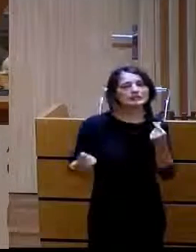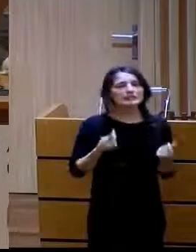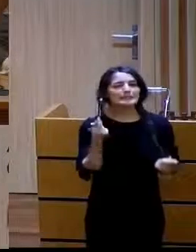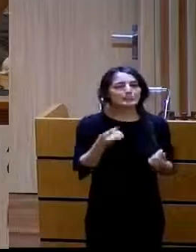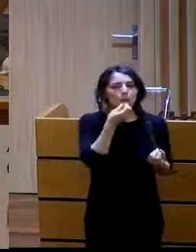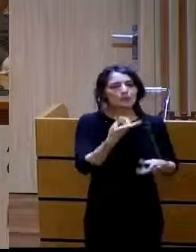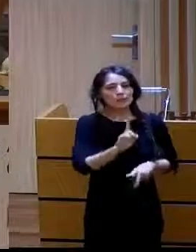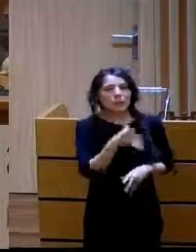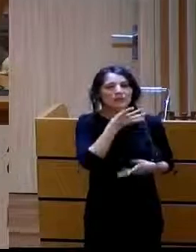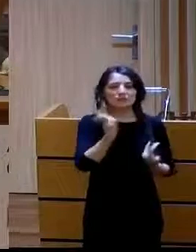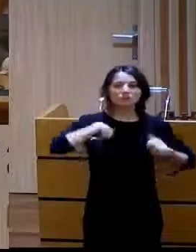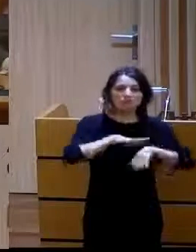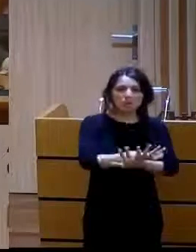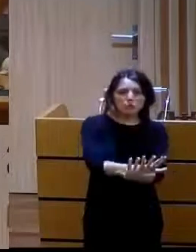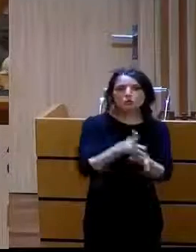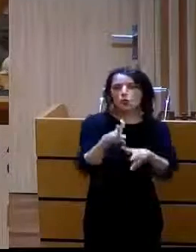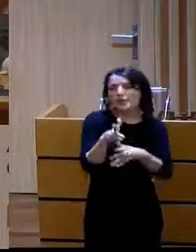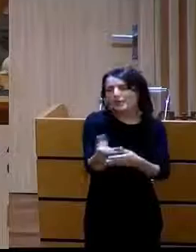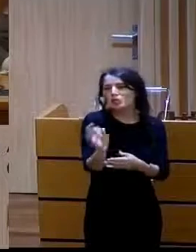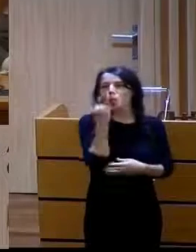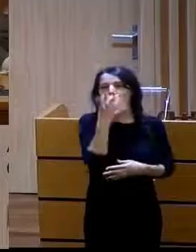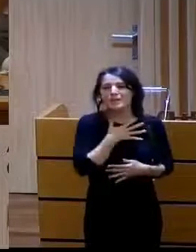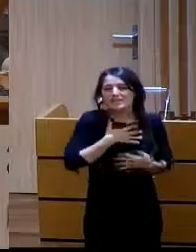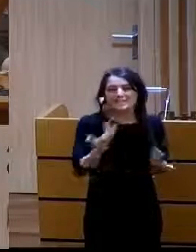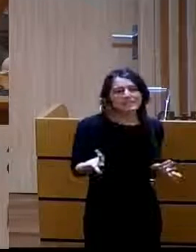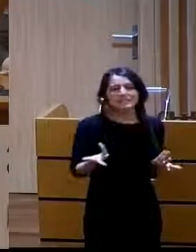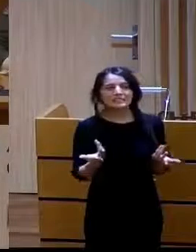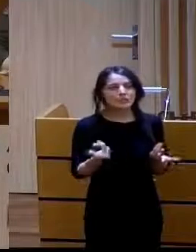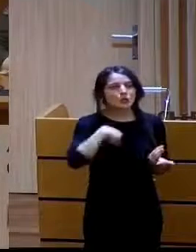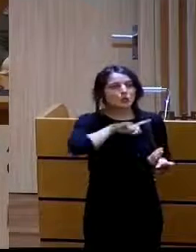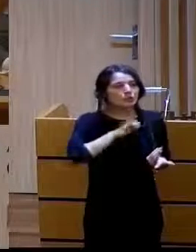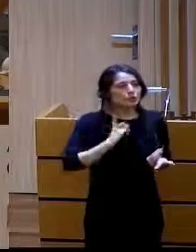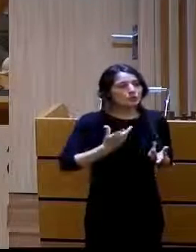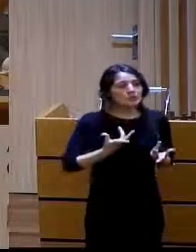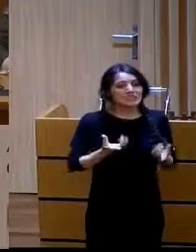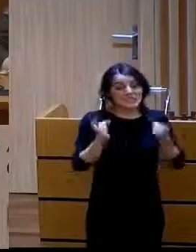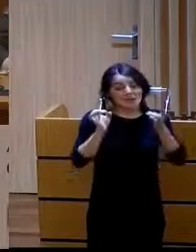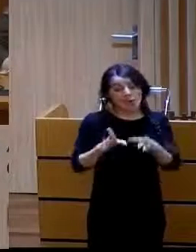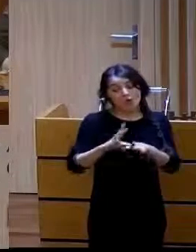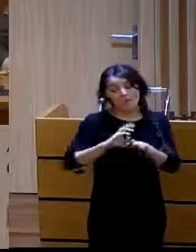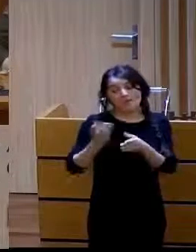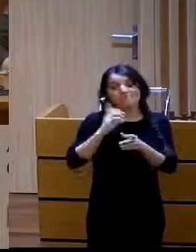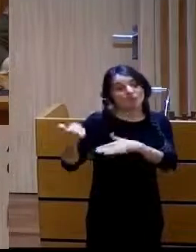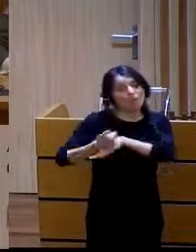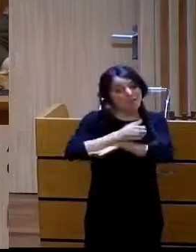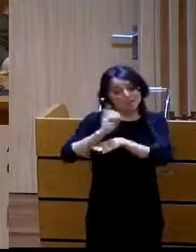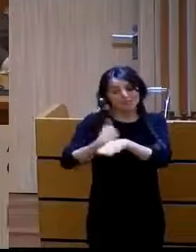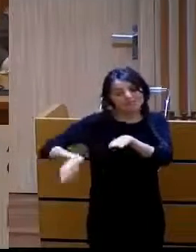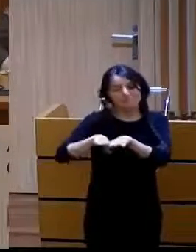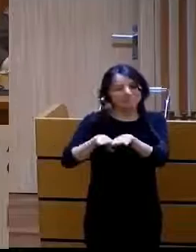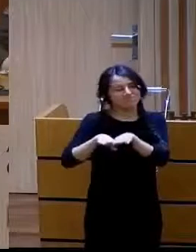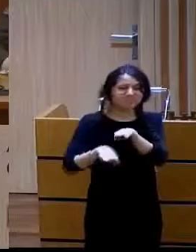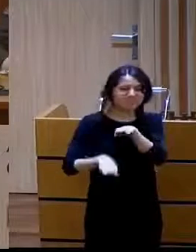nuestro bienestar, como el resto de la ciudadanía, tarda, se hace penoso, se hace